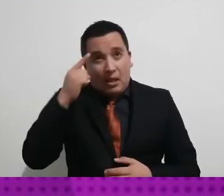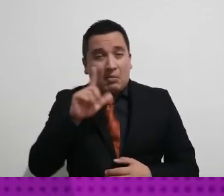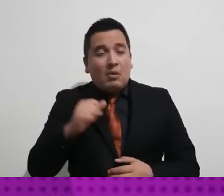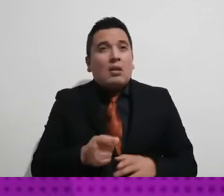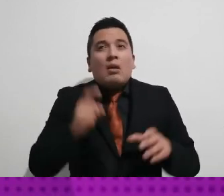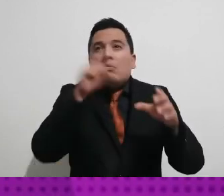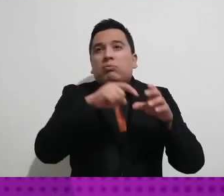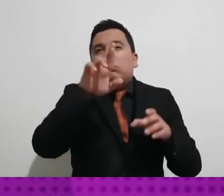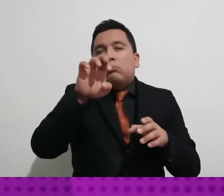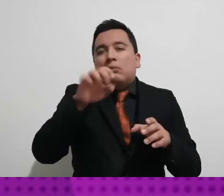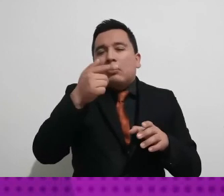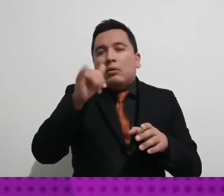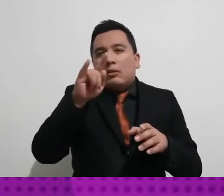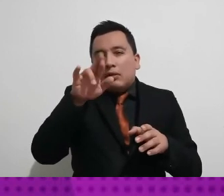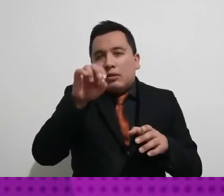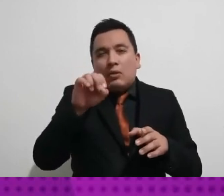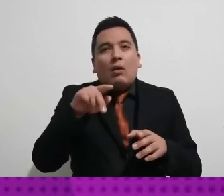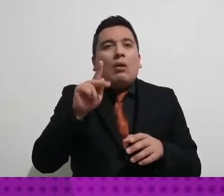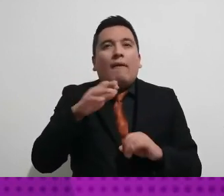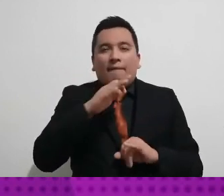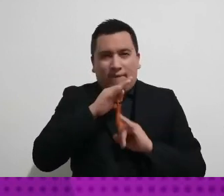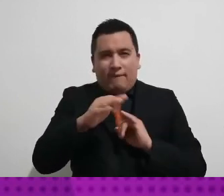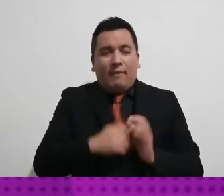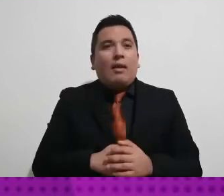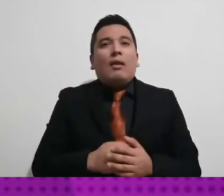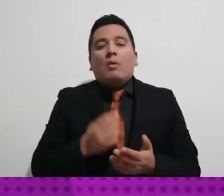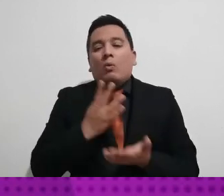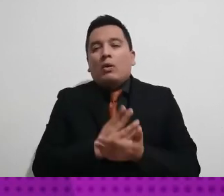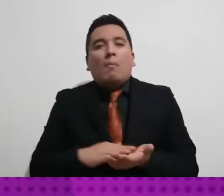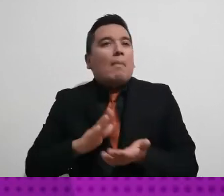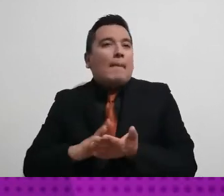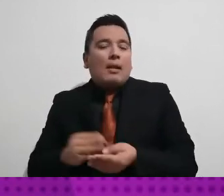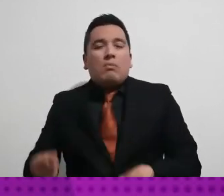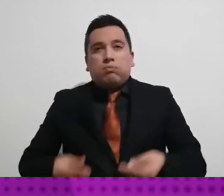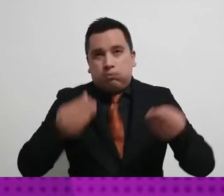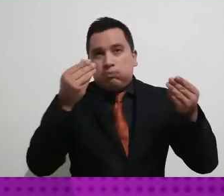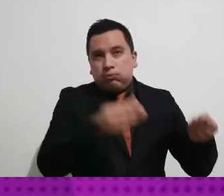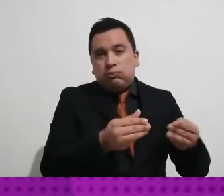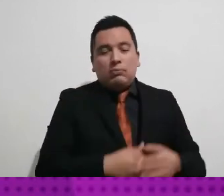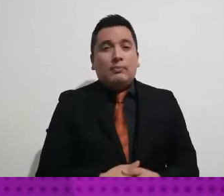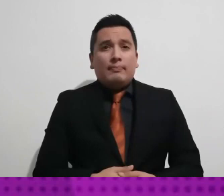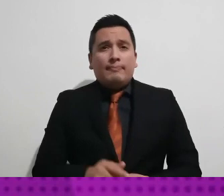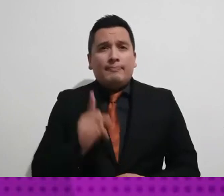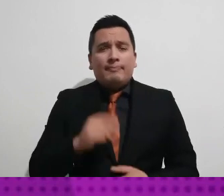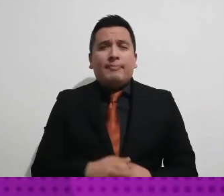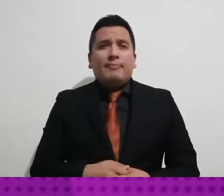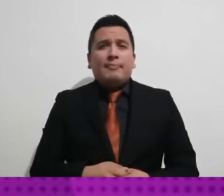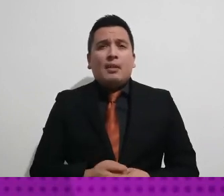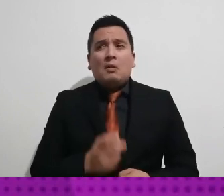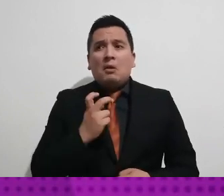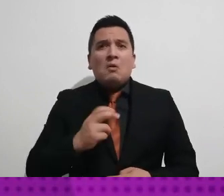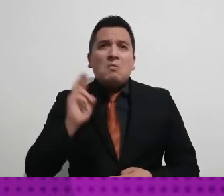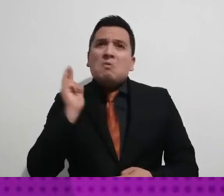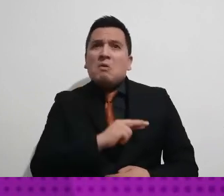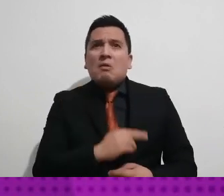necesaria para su registro, y lo único es que, bueno, al final iban y entregaban los documentos en físico. Pero esto